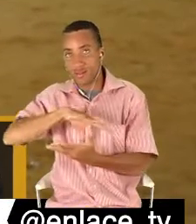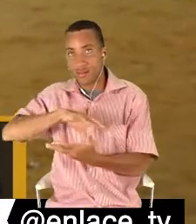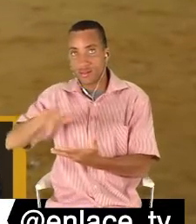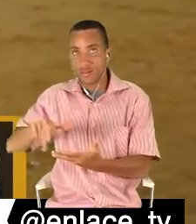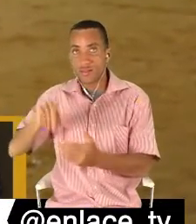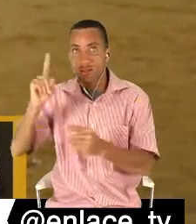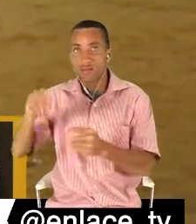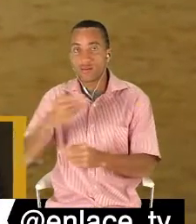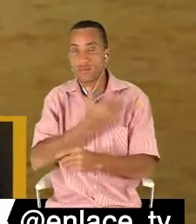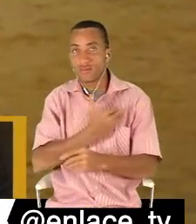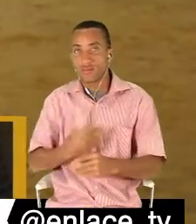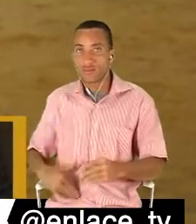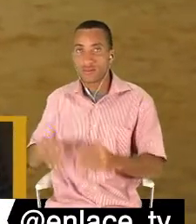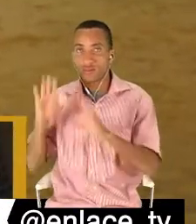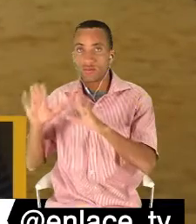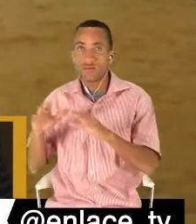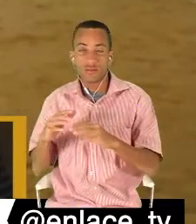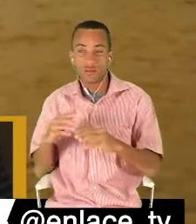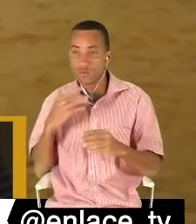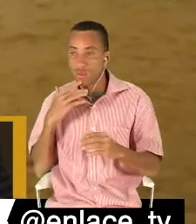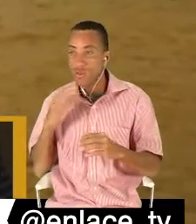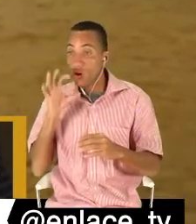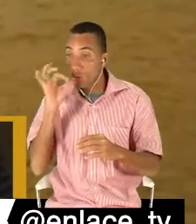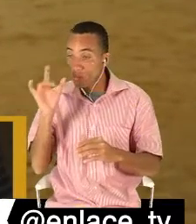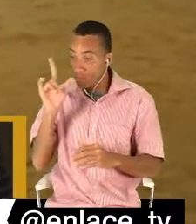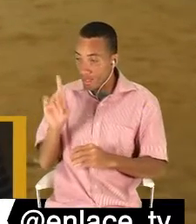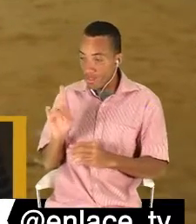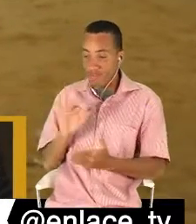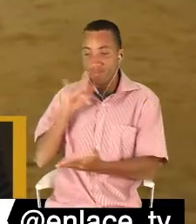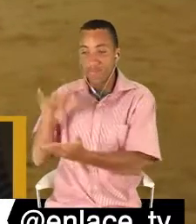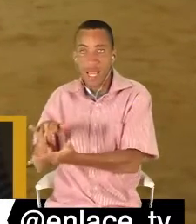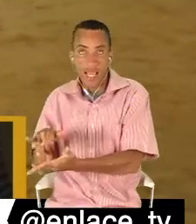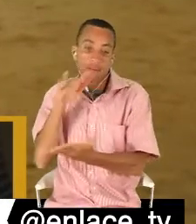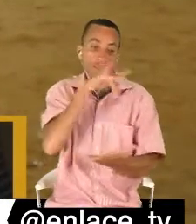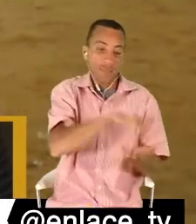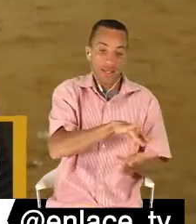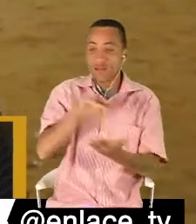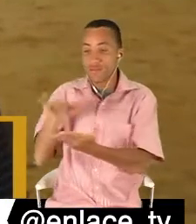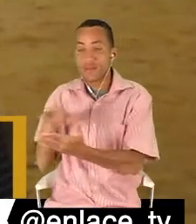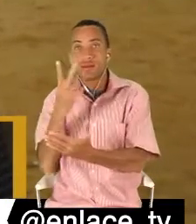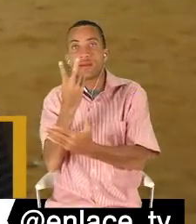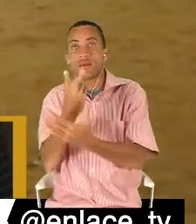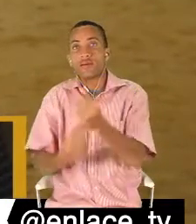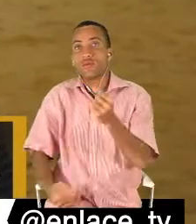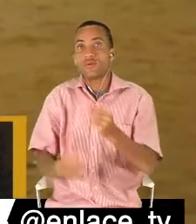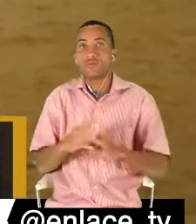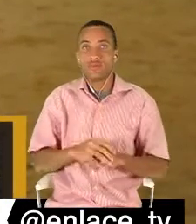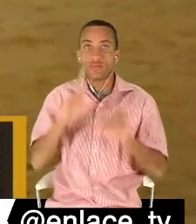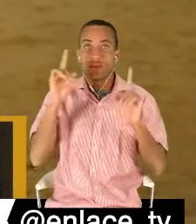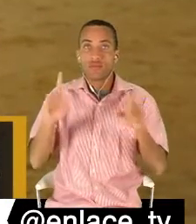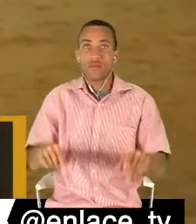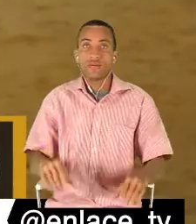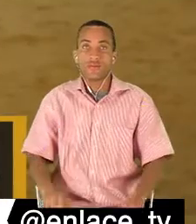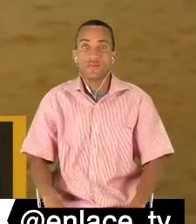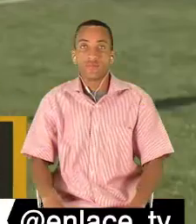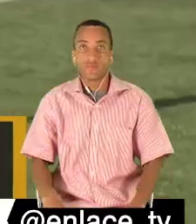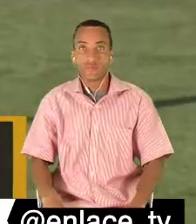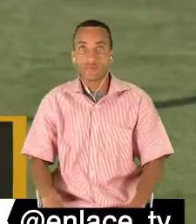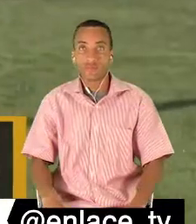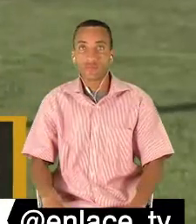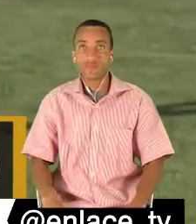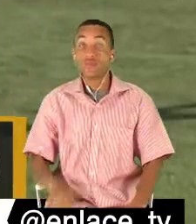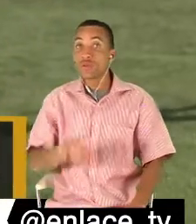de, digamos, compartir estos muchachos en Selección Santander y en el torneo nacional que está participando Alianza Petrolera.